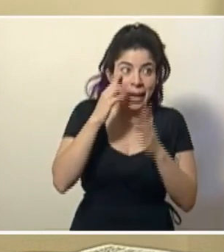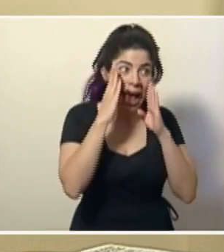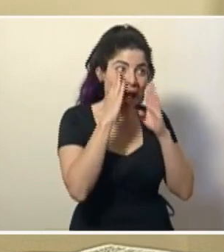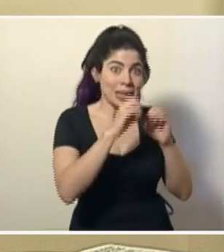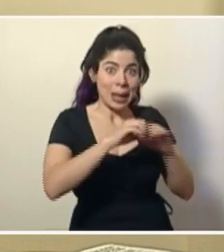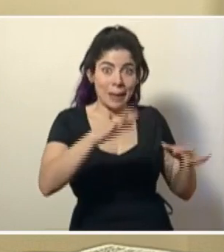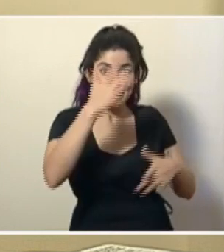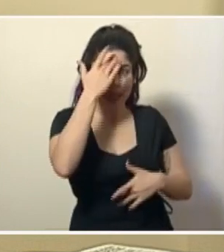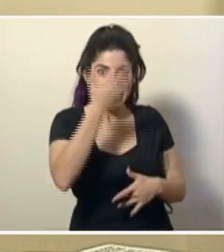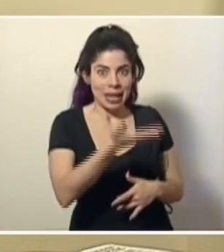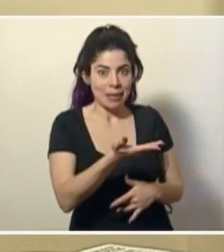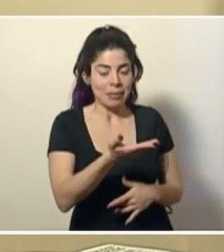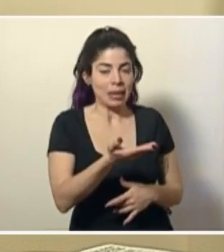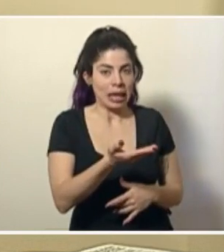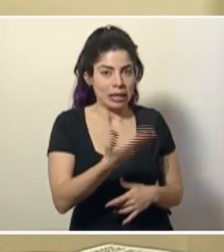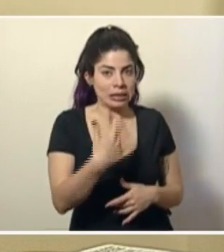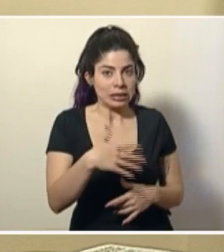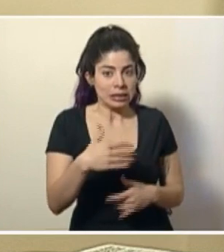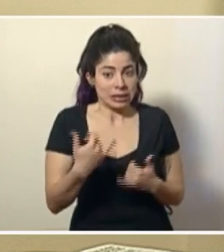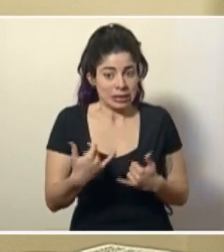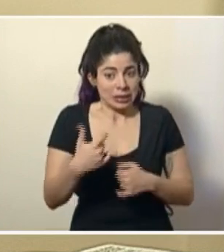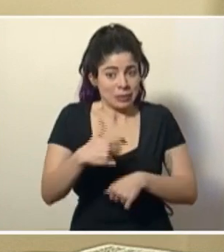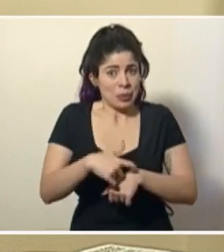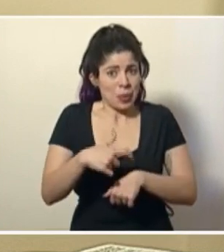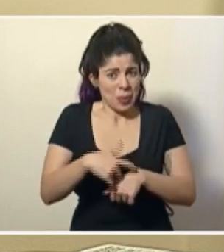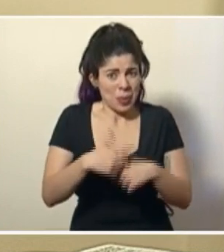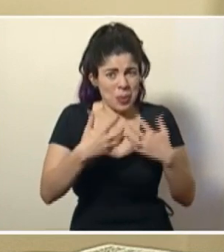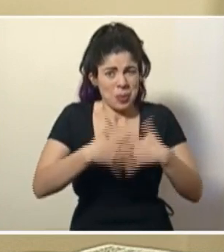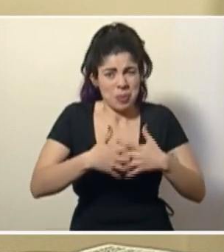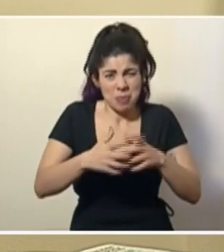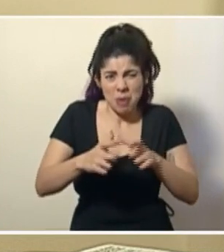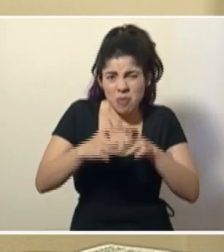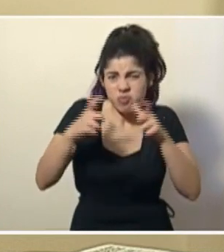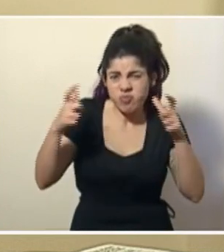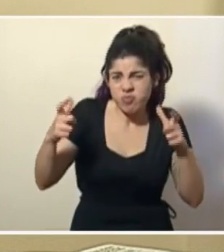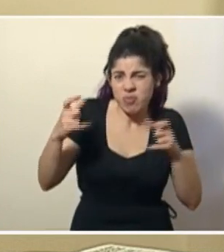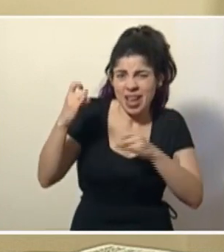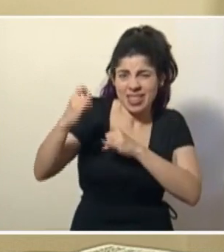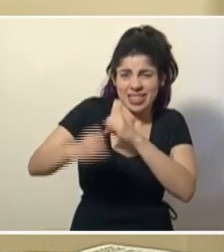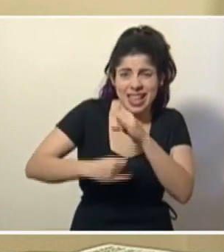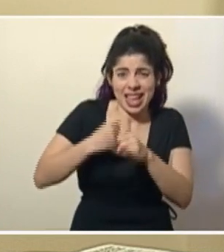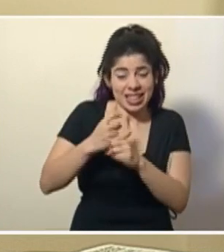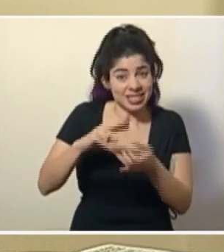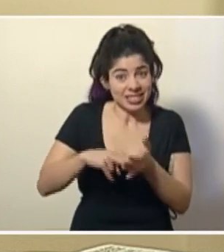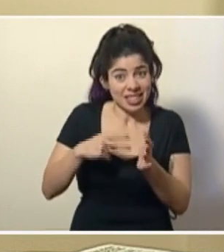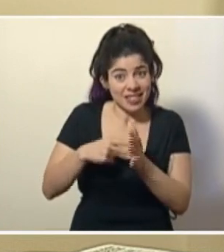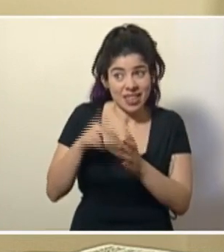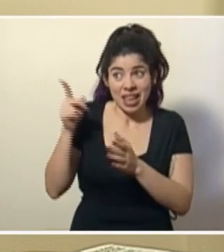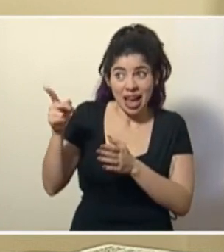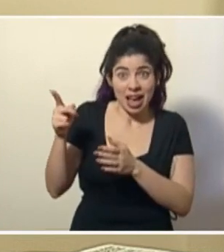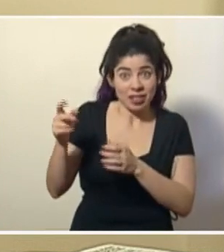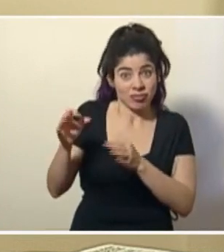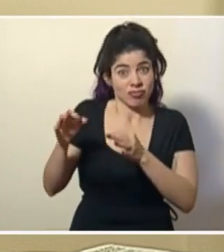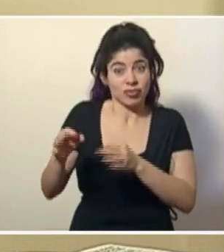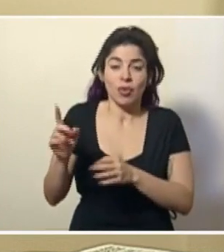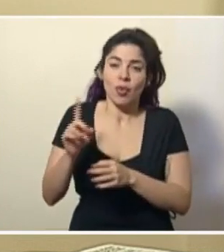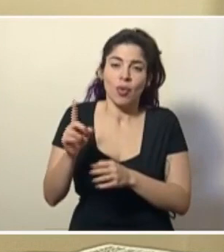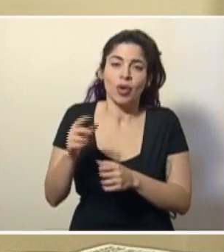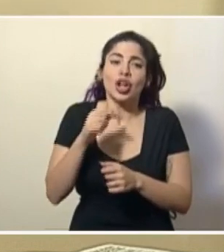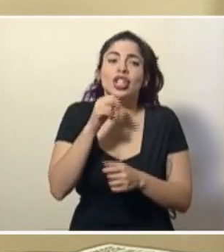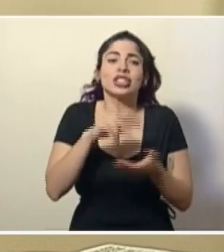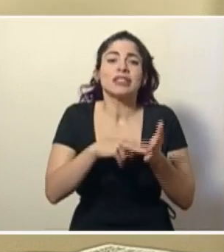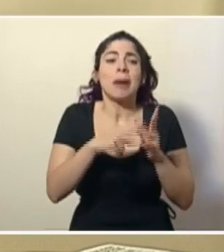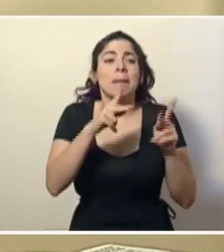pandemia. Y estamos hablando en estos casos de grandes empresas multinacionales. O sea, de nuevo, esto no tiene nada que ver con